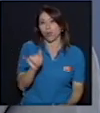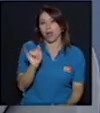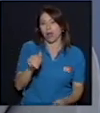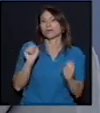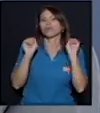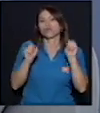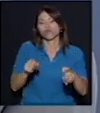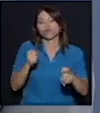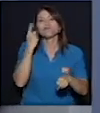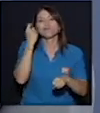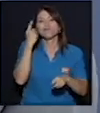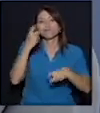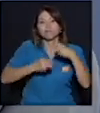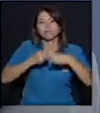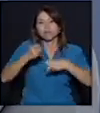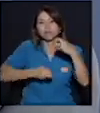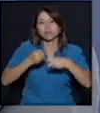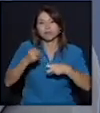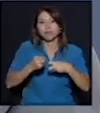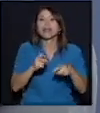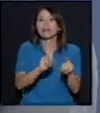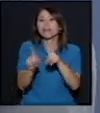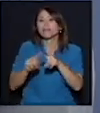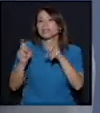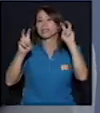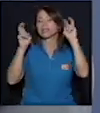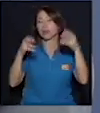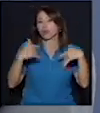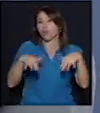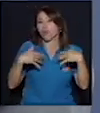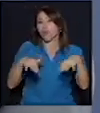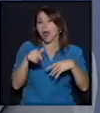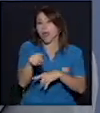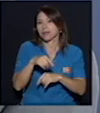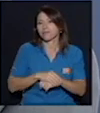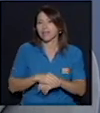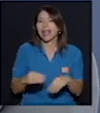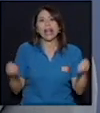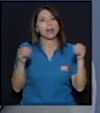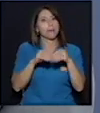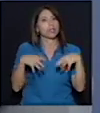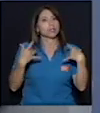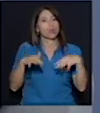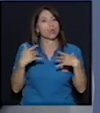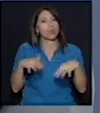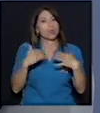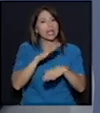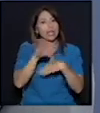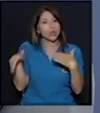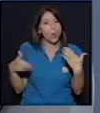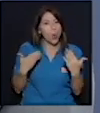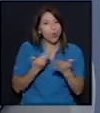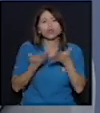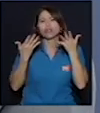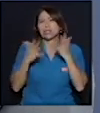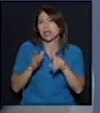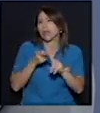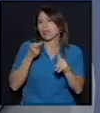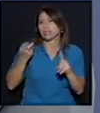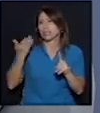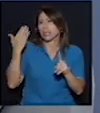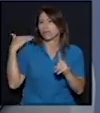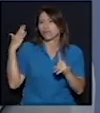problemática. Tenemos varios puntos calientes ahí. El primero, sin duda, el más caliente de todos, que lleva ya desde